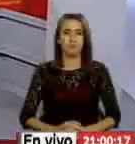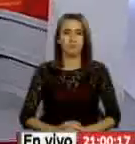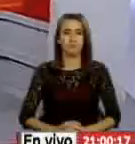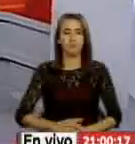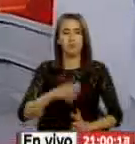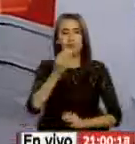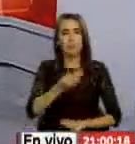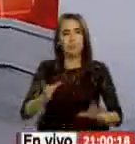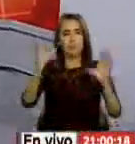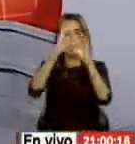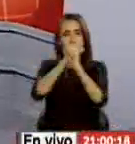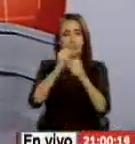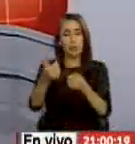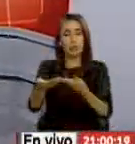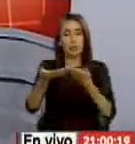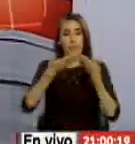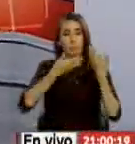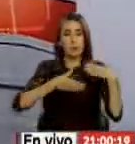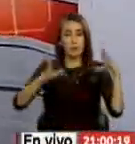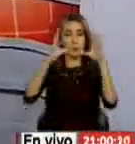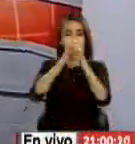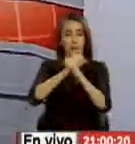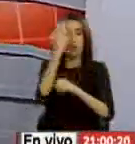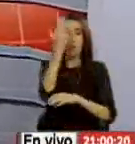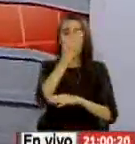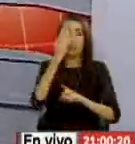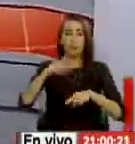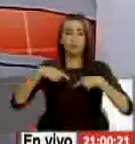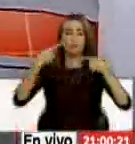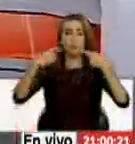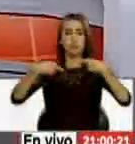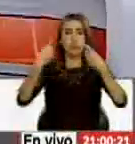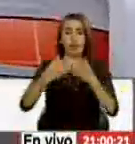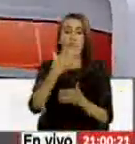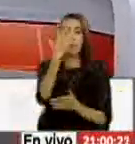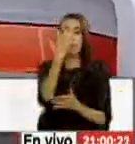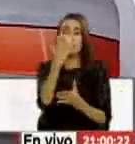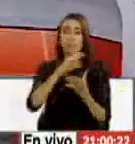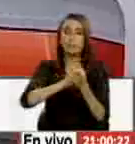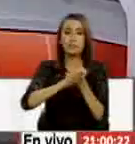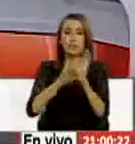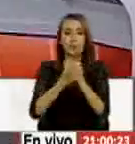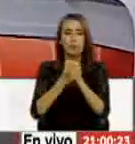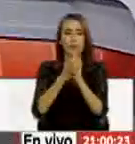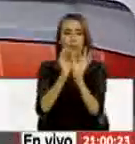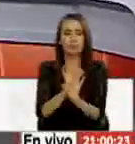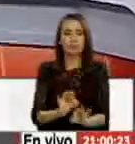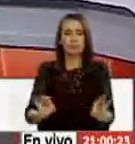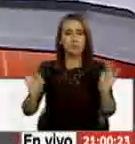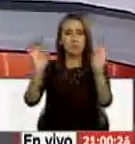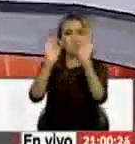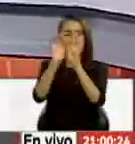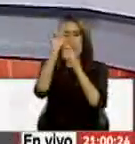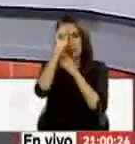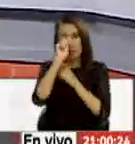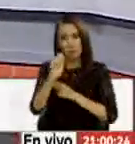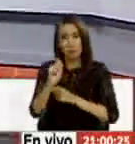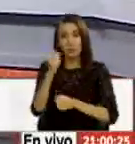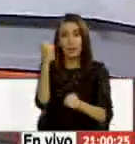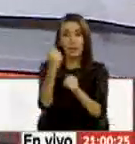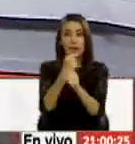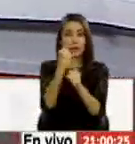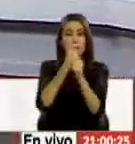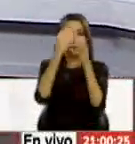buenas noches. Bienvenidos a la emisión estelar de Telediario de este 15 de noviembre, fecha símbolo en la que saludamos a los